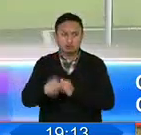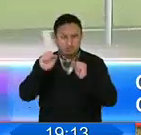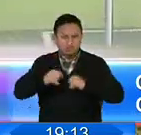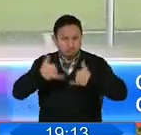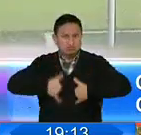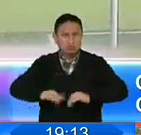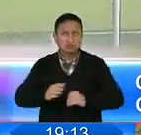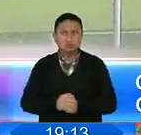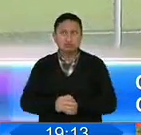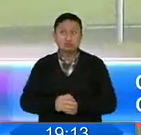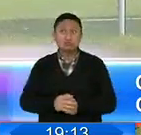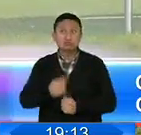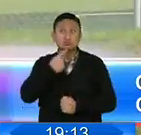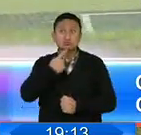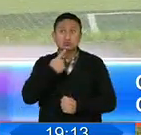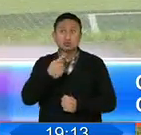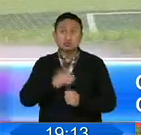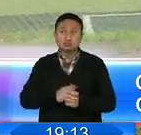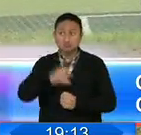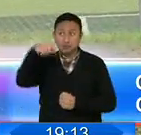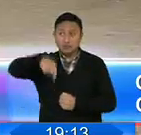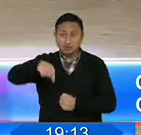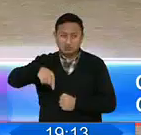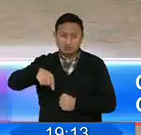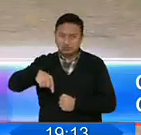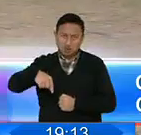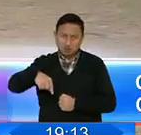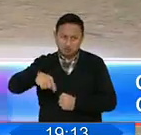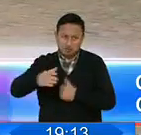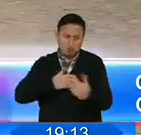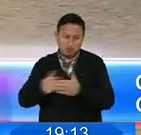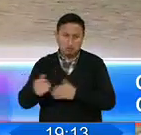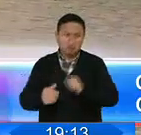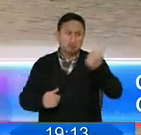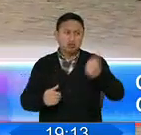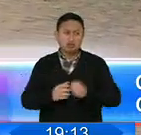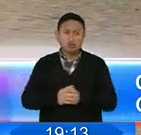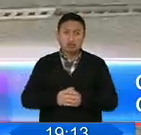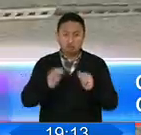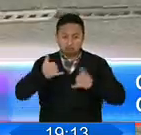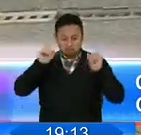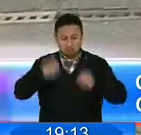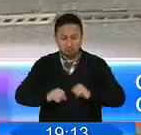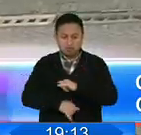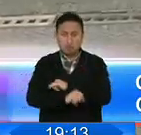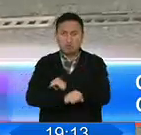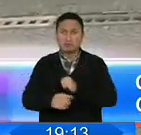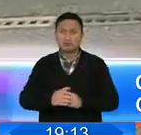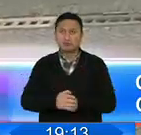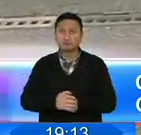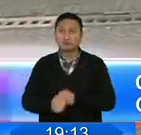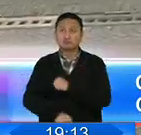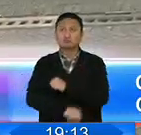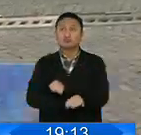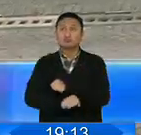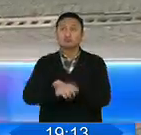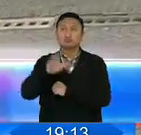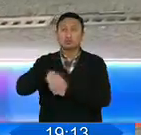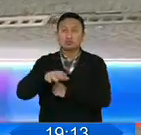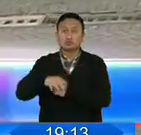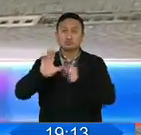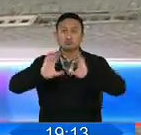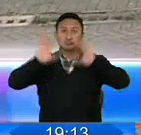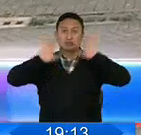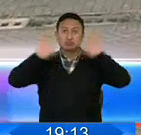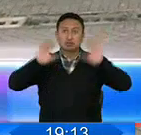espacios. Aseguran que si no es en ese sitio, será en otro, pero no se quedarán sin jugar. En fútbol, básquet, Ecuador, y usted sabe,